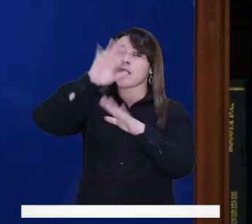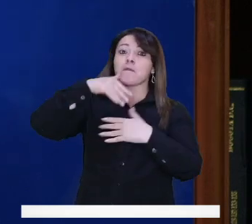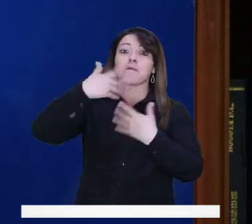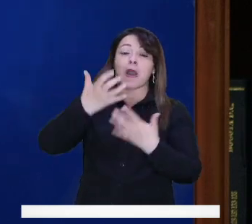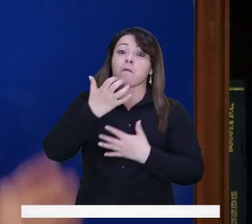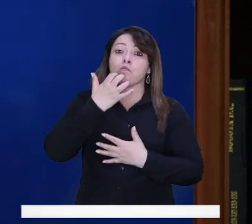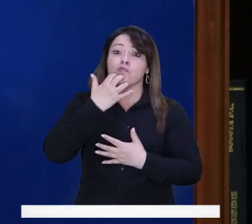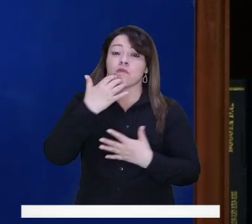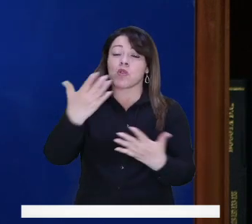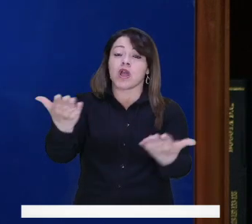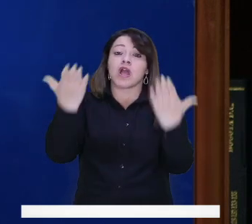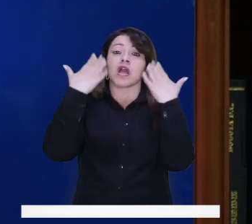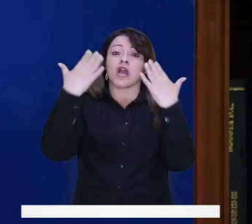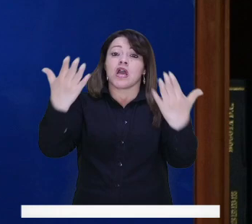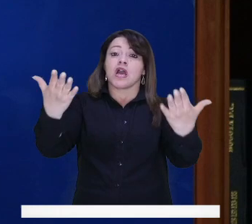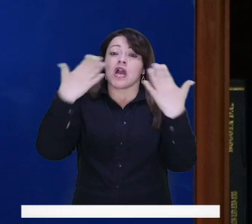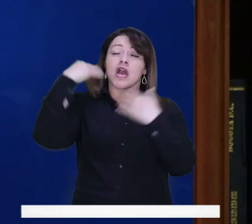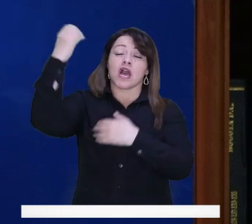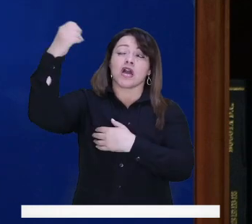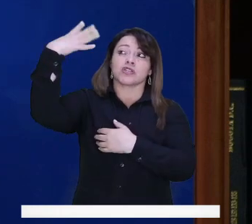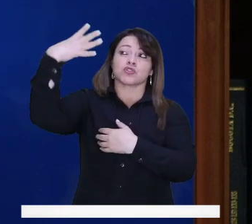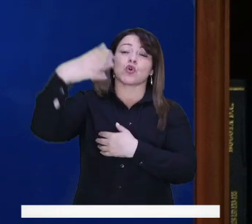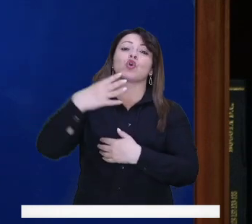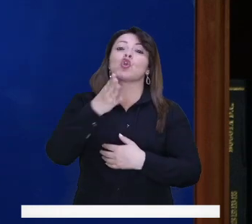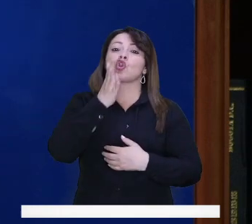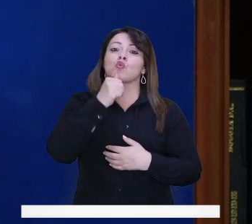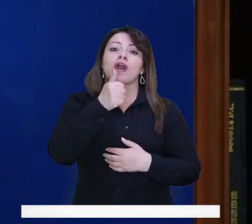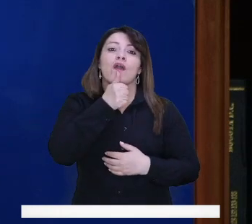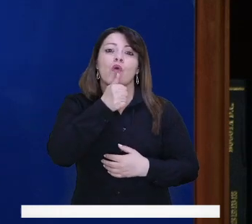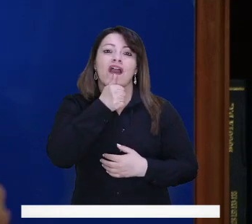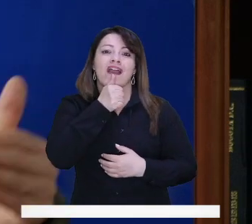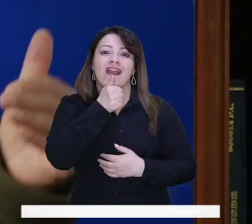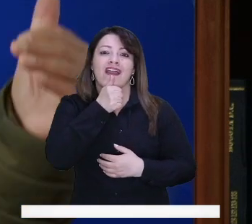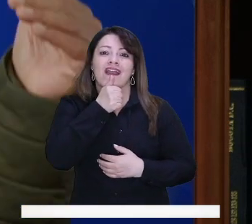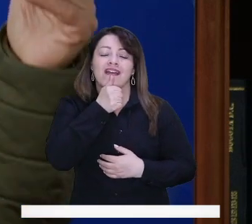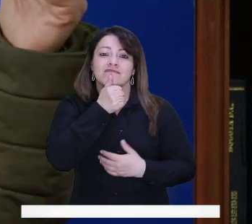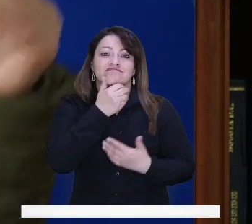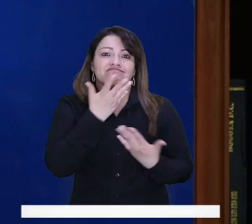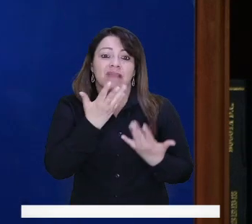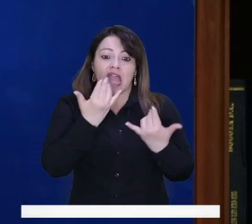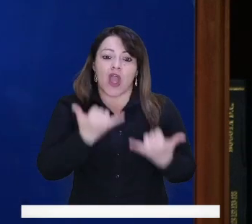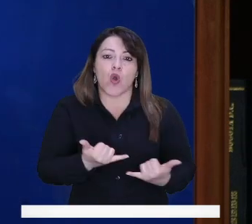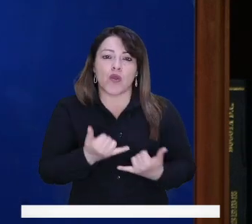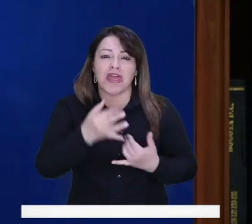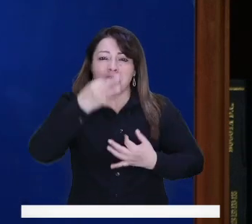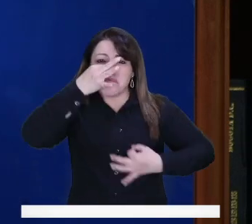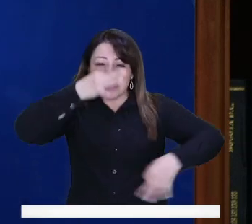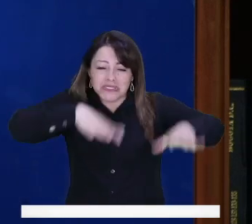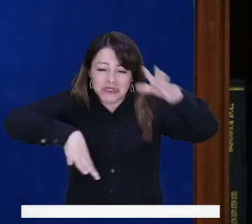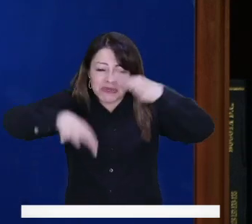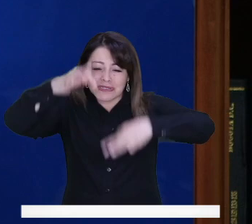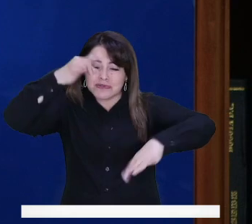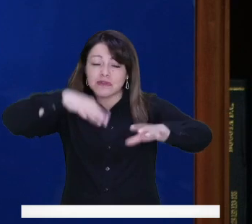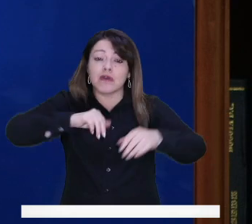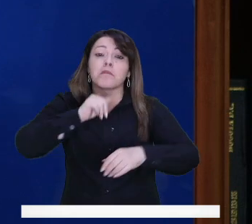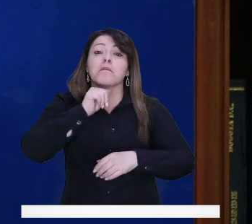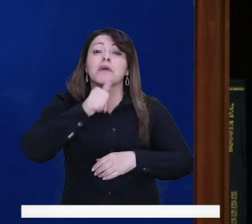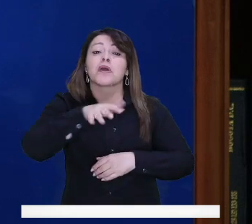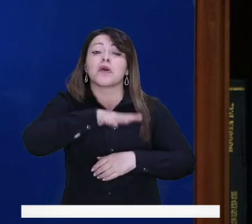viene no va a tener agua. París, por ejemplo, hoy está colapsada por las basuras y con